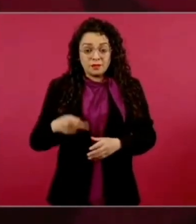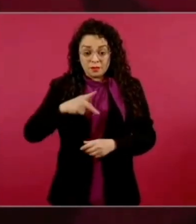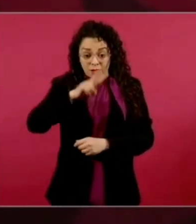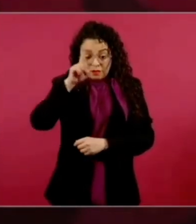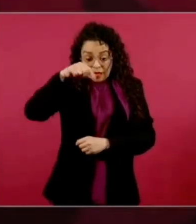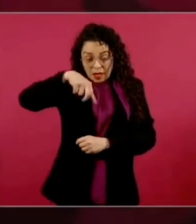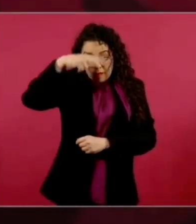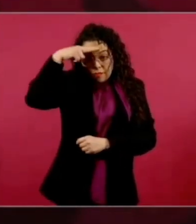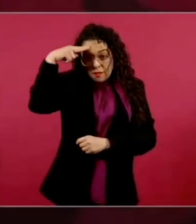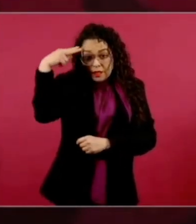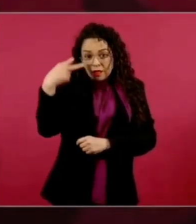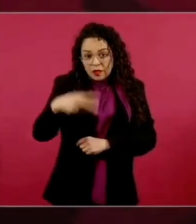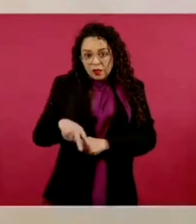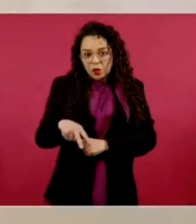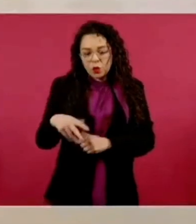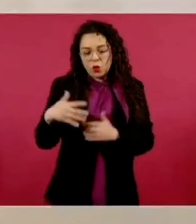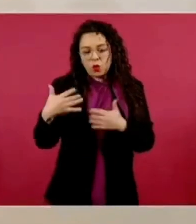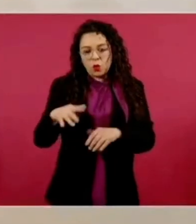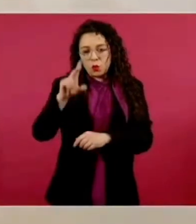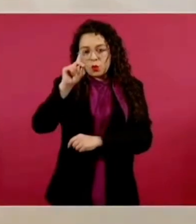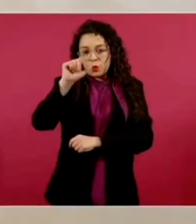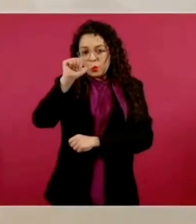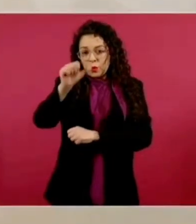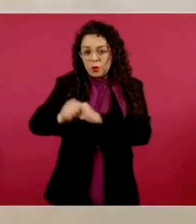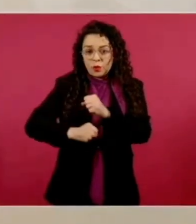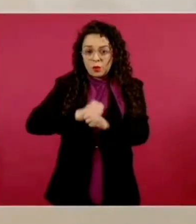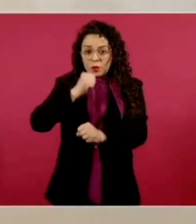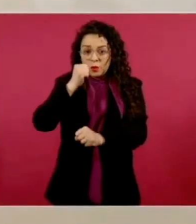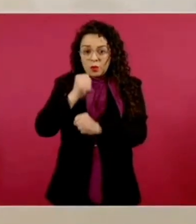país, en 36 años,